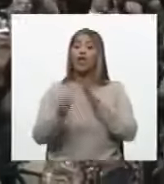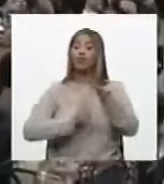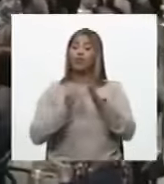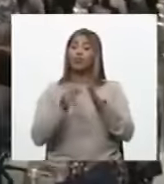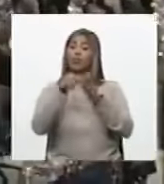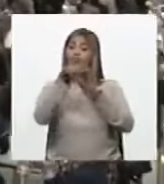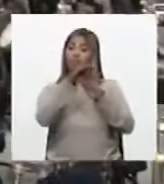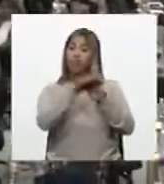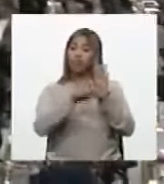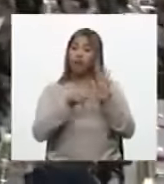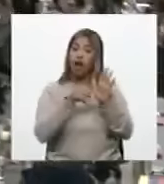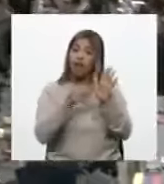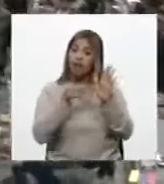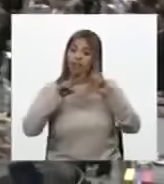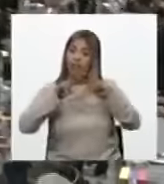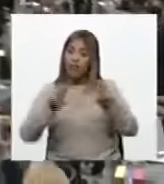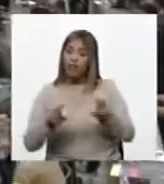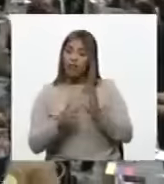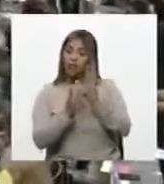esta investigación.